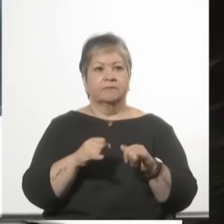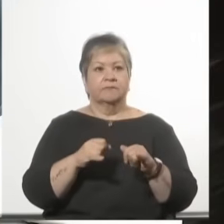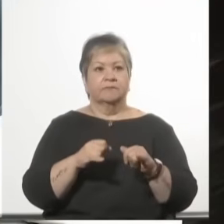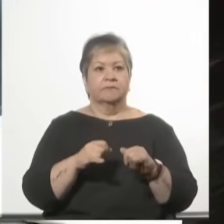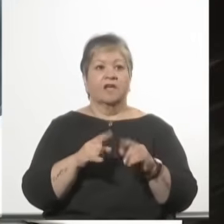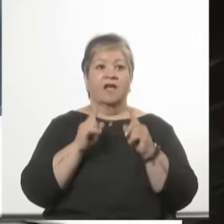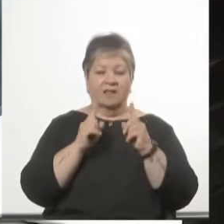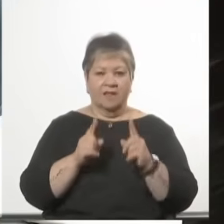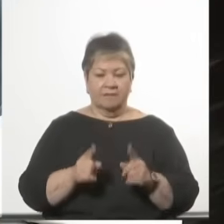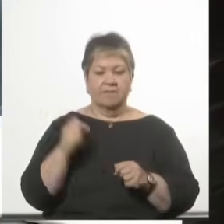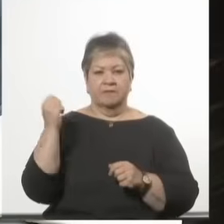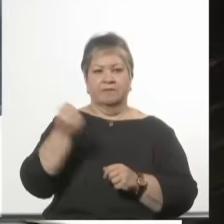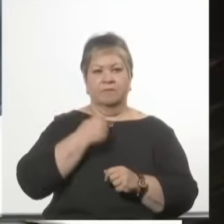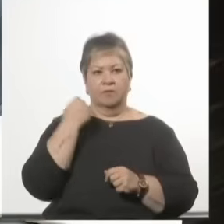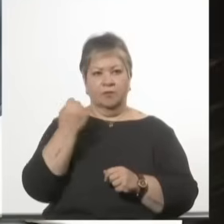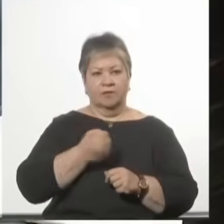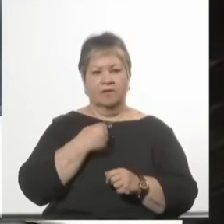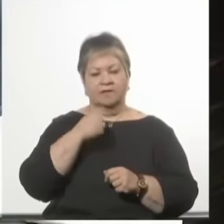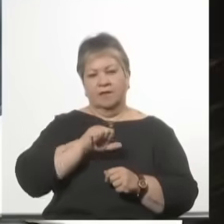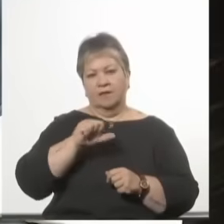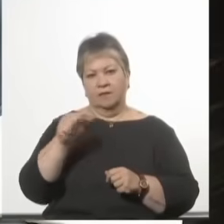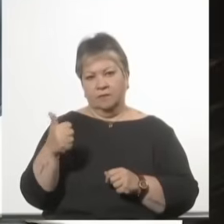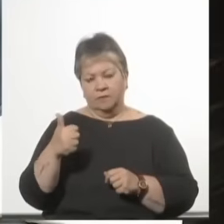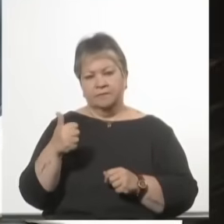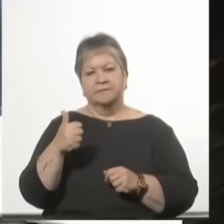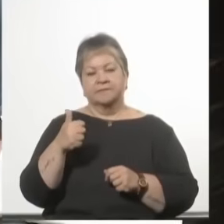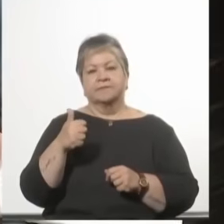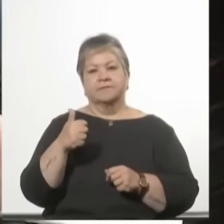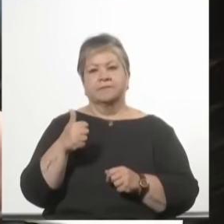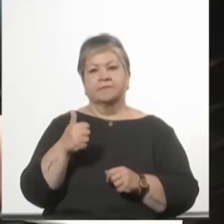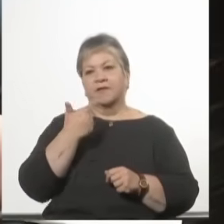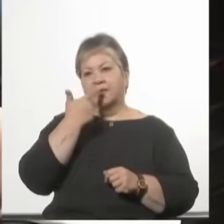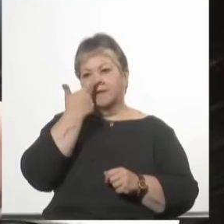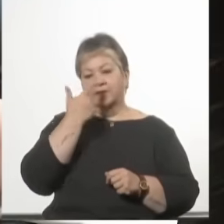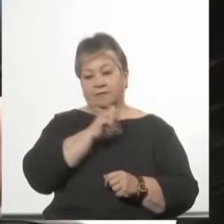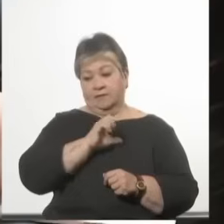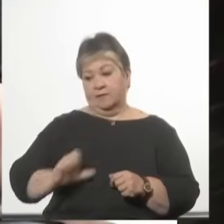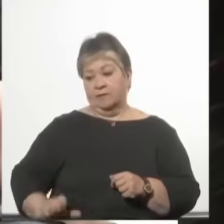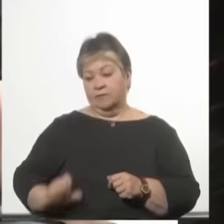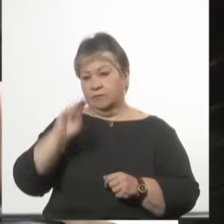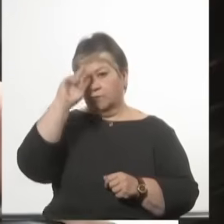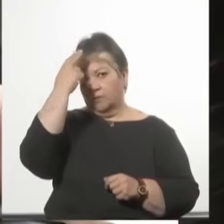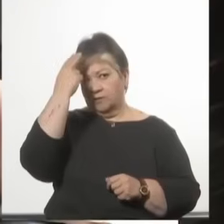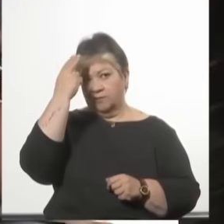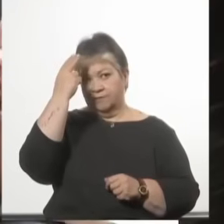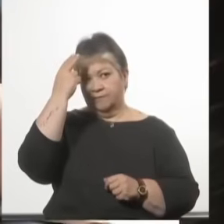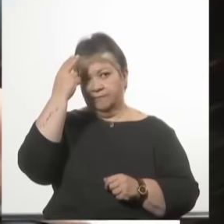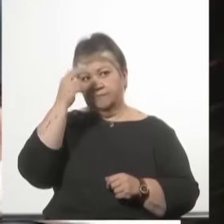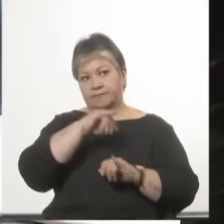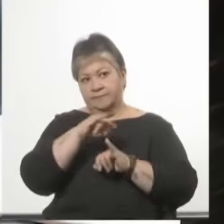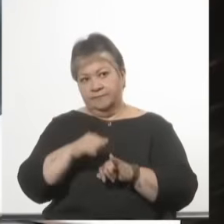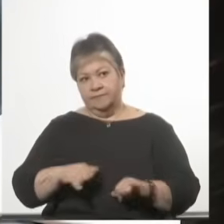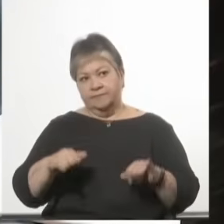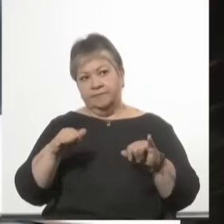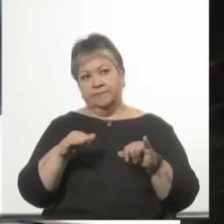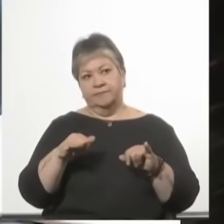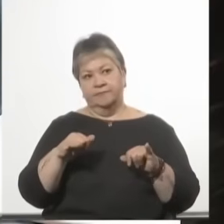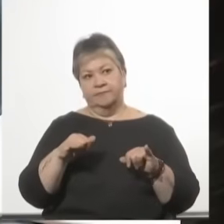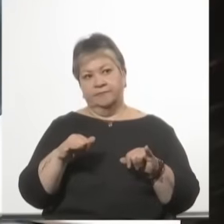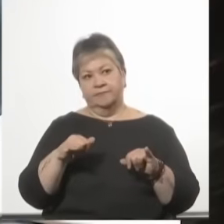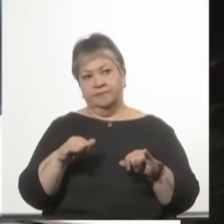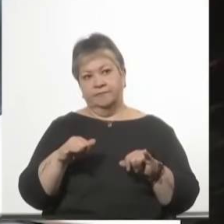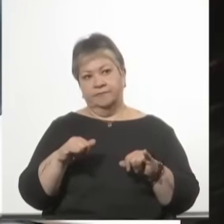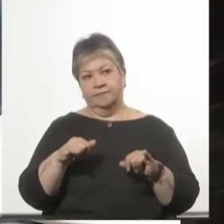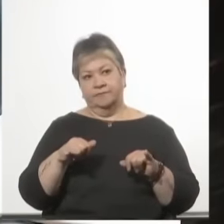de relevancia, sobre todo para los interesados, ¿no? Para el Estado uruguayo en materia de paz y